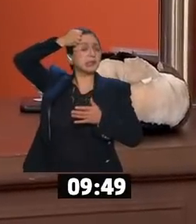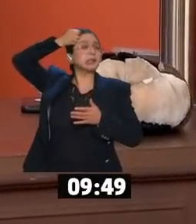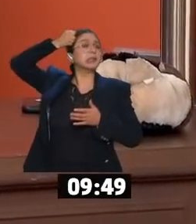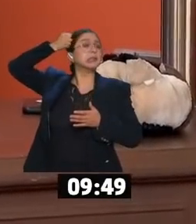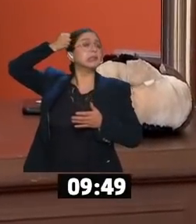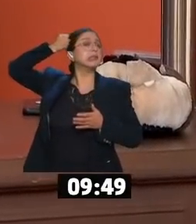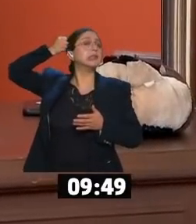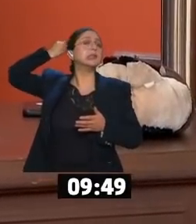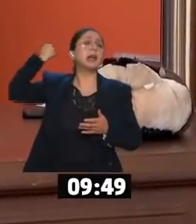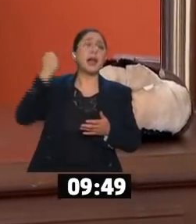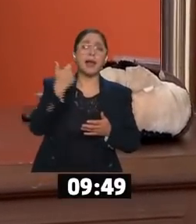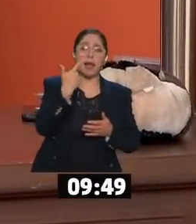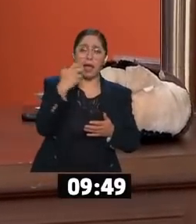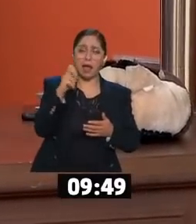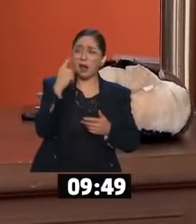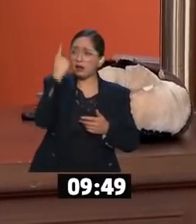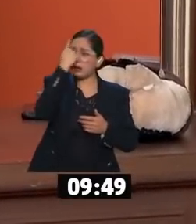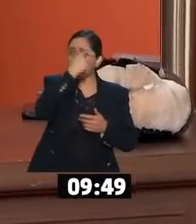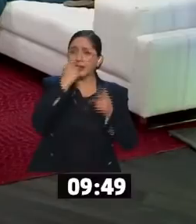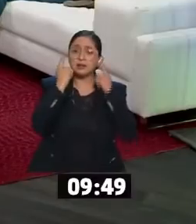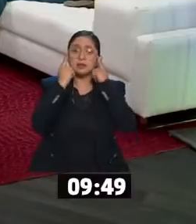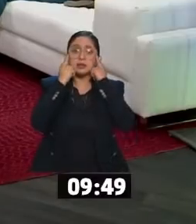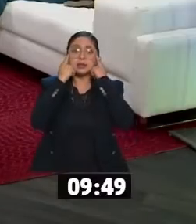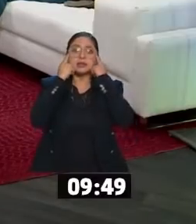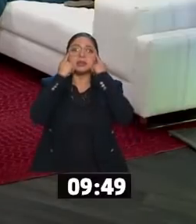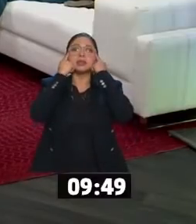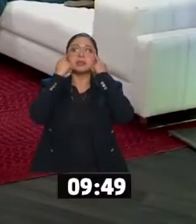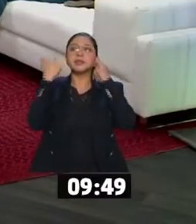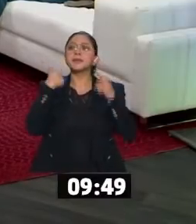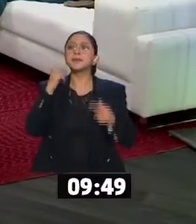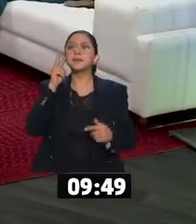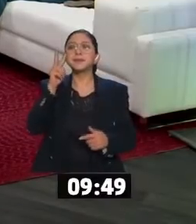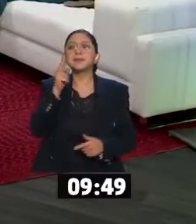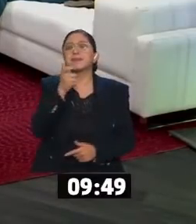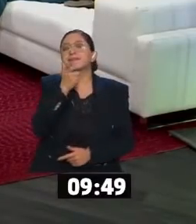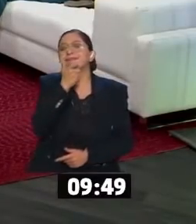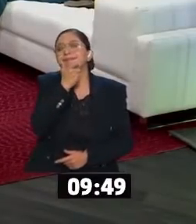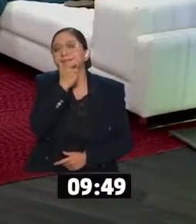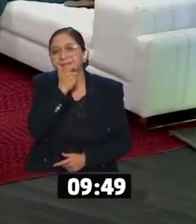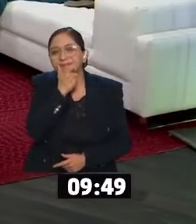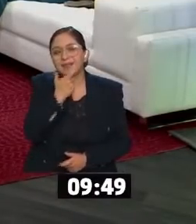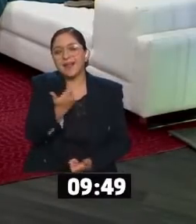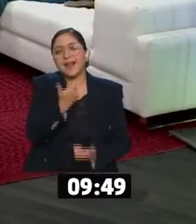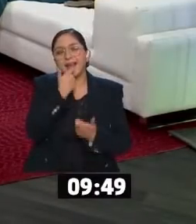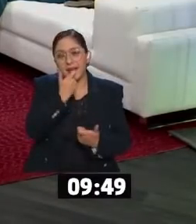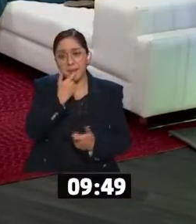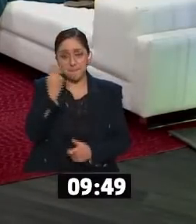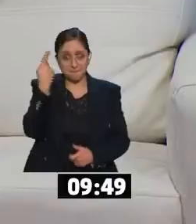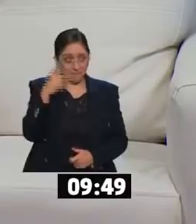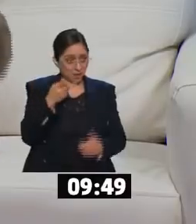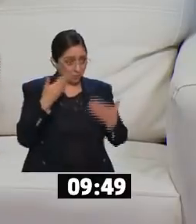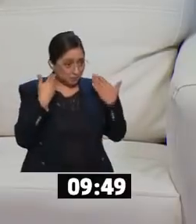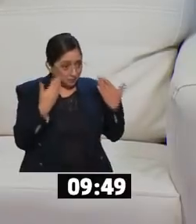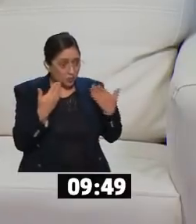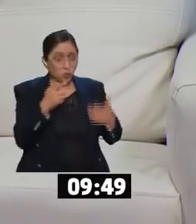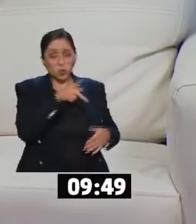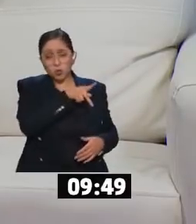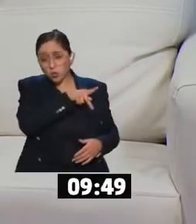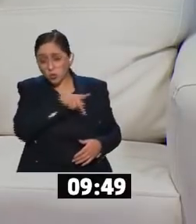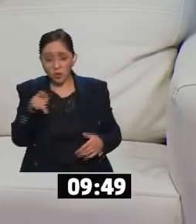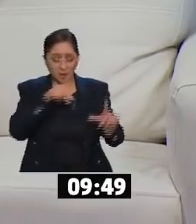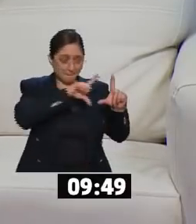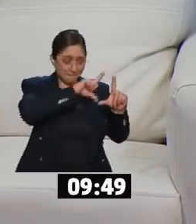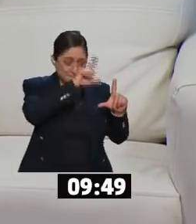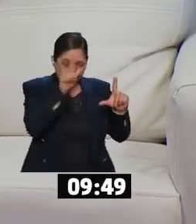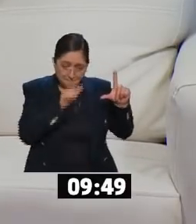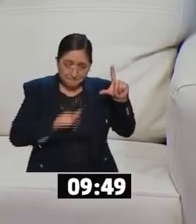Así, mira, de... Chinita se Sí, veía. pero sabes, Pues nos arrancó está una muy bien el sonrisa. esfuerzo y hay que reconocer el esfuerzo a nivel de Estado, Claro.